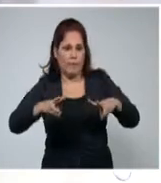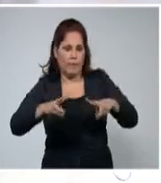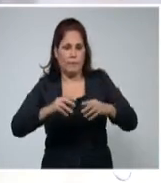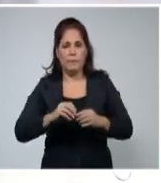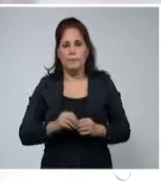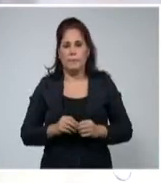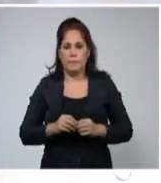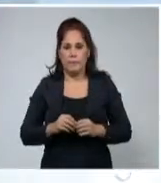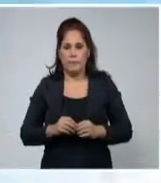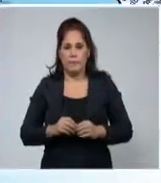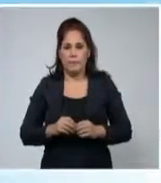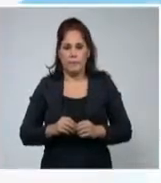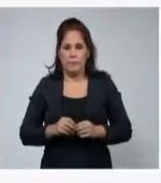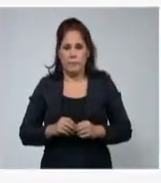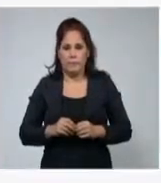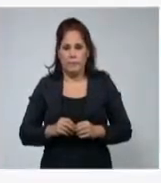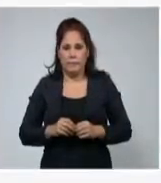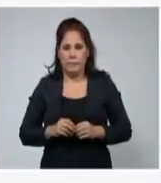online.